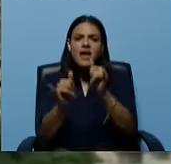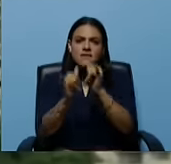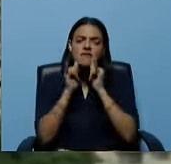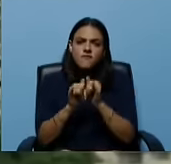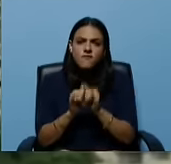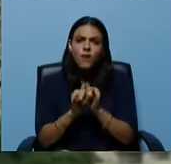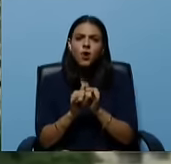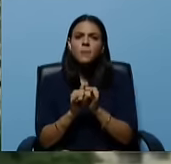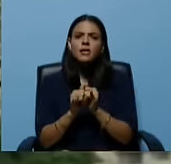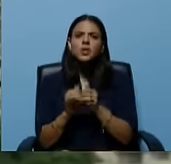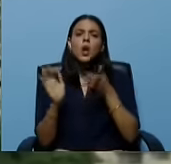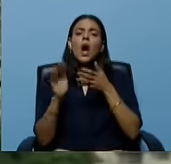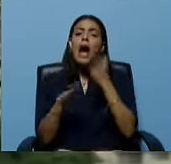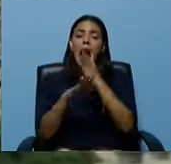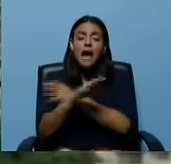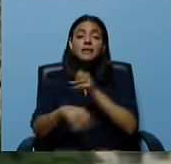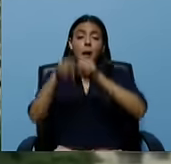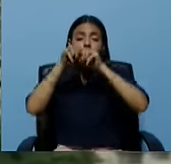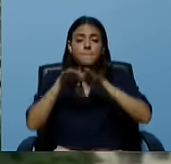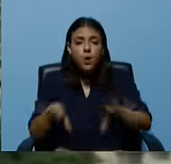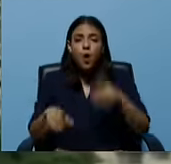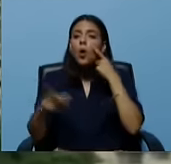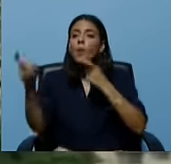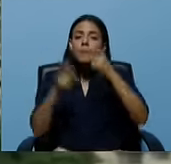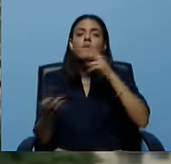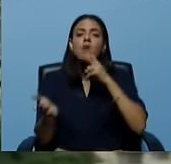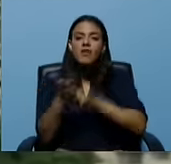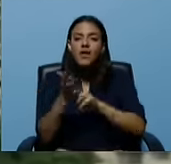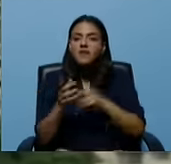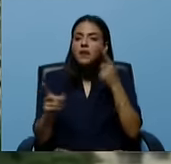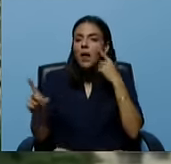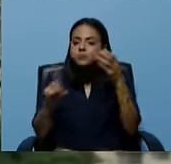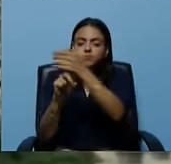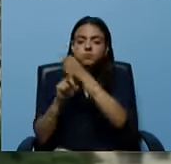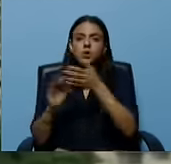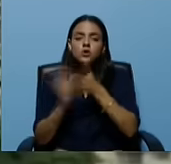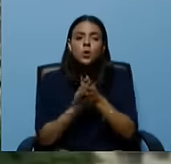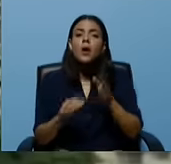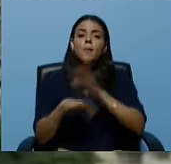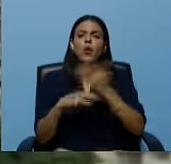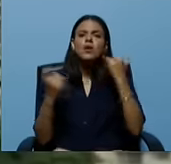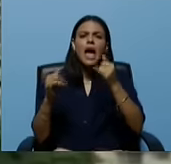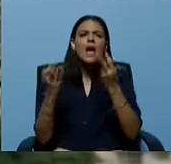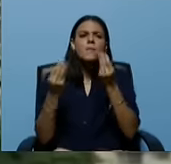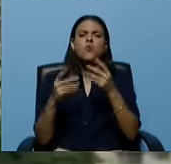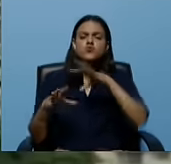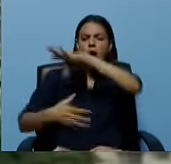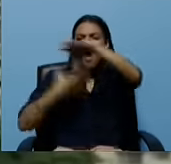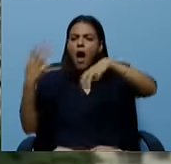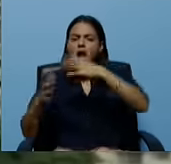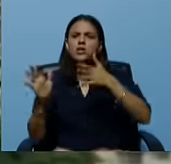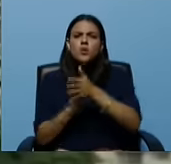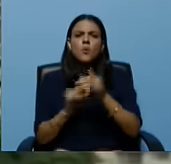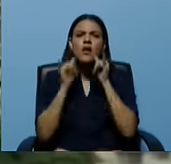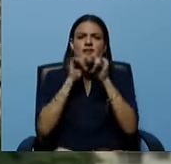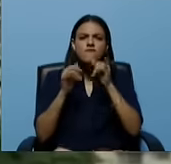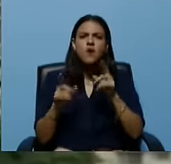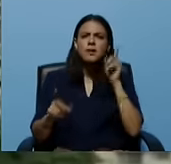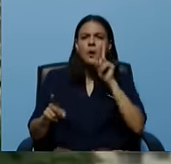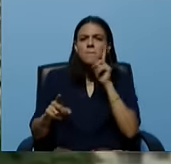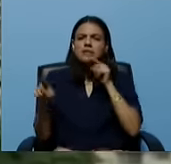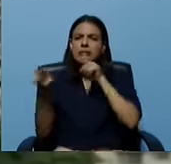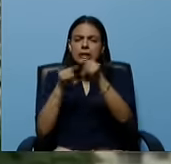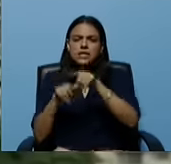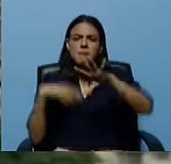la obtención de fuentes confiables, porque hay muchas especulaciones que se están haciendo al respecto y